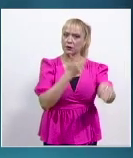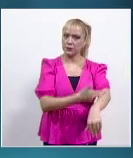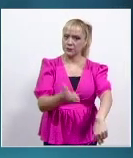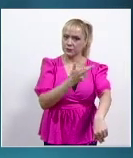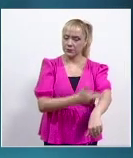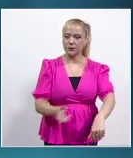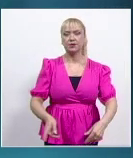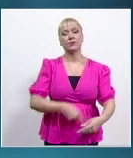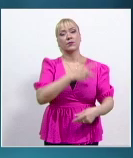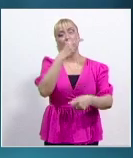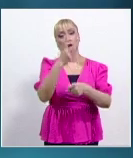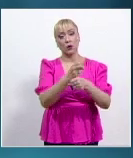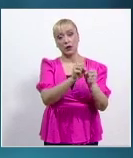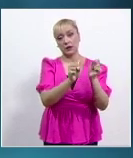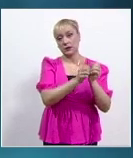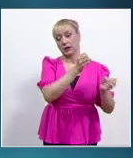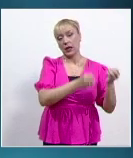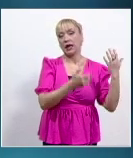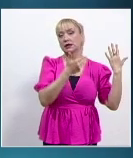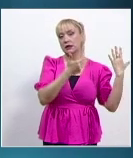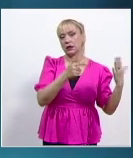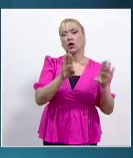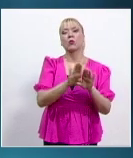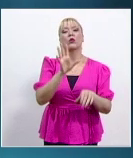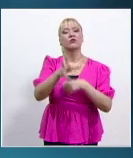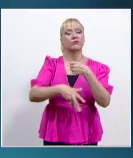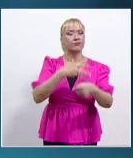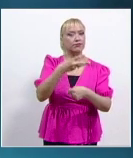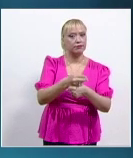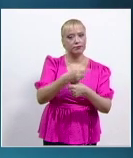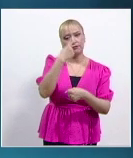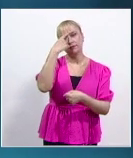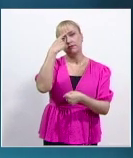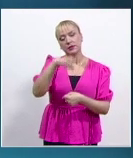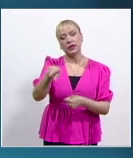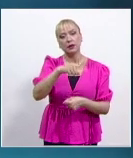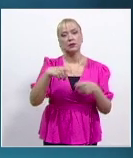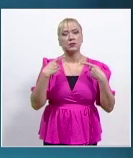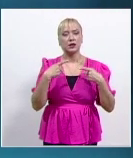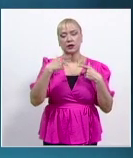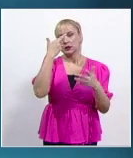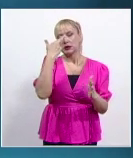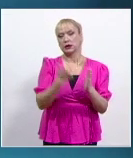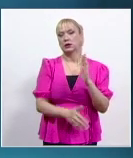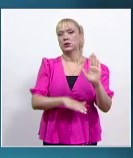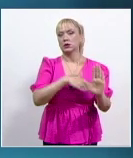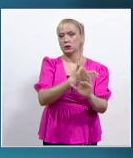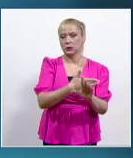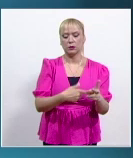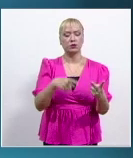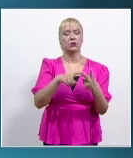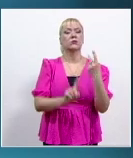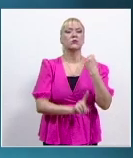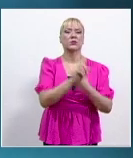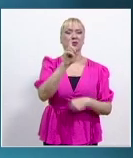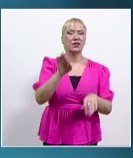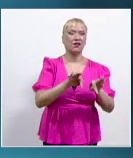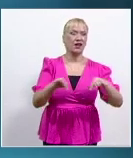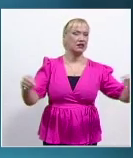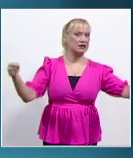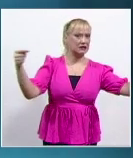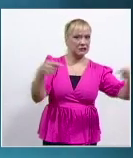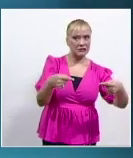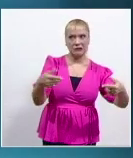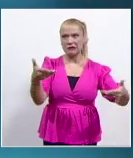se publican 7 criterios sobre compensación subsidiaria para las víctimas del delito, conflictos laborales en organismos